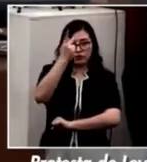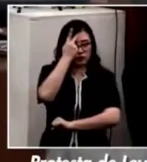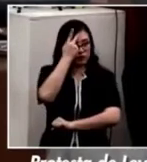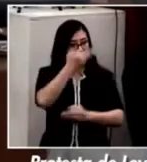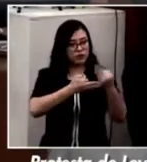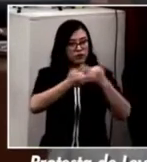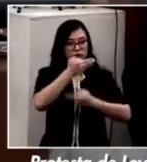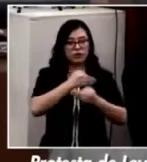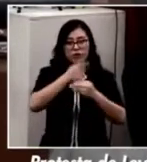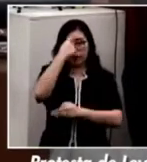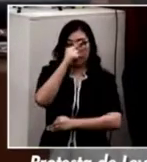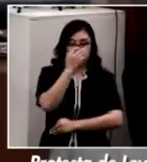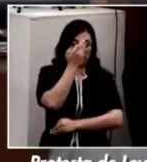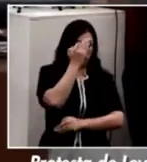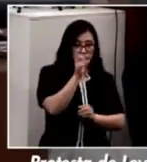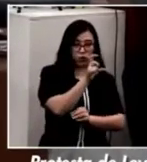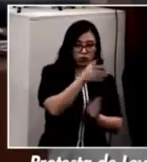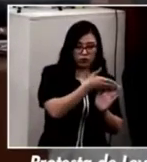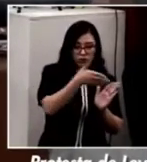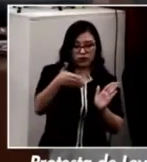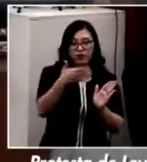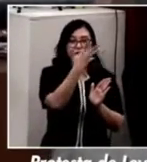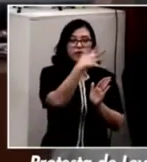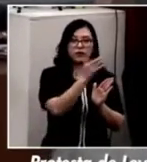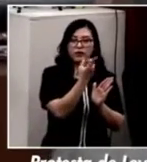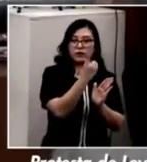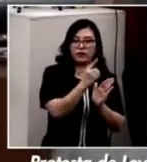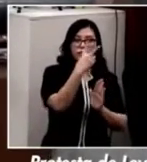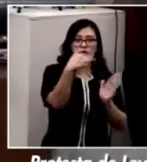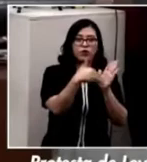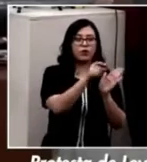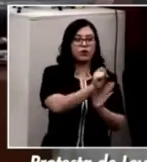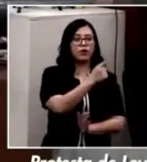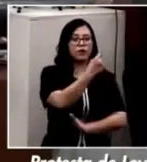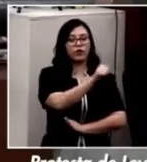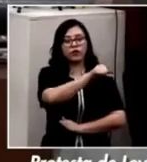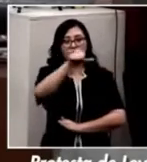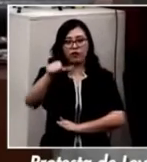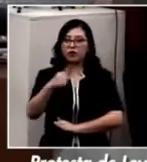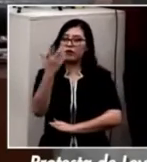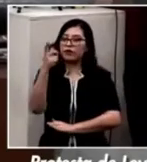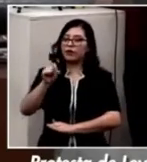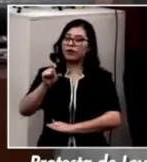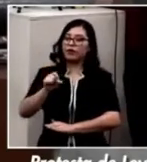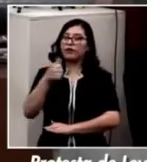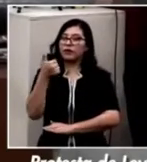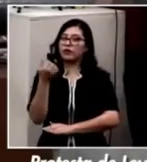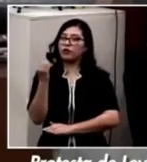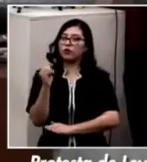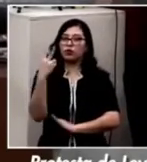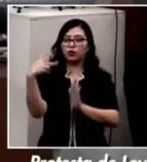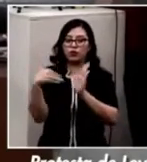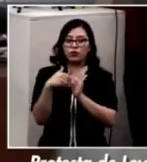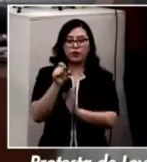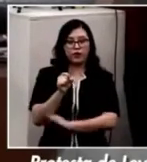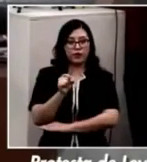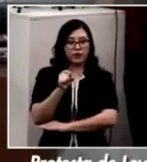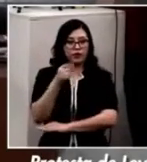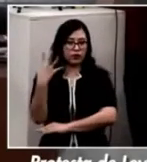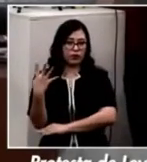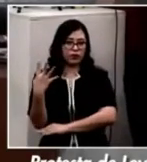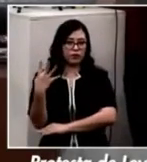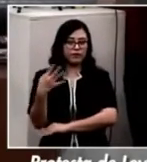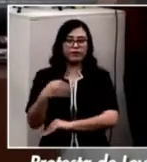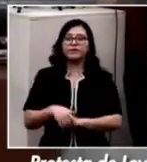cuando era Procuraduría, ahora está Fiscalía como subprocurador, y bueno, confiere por parte